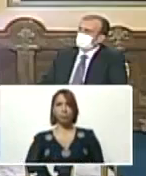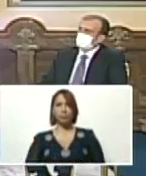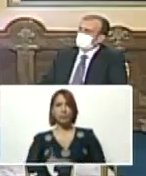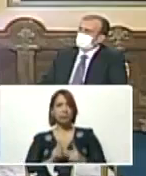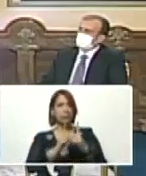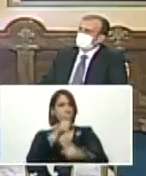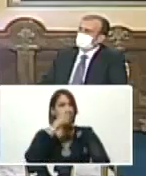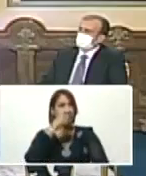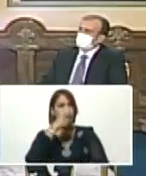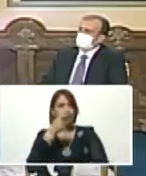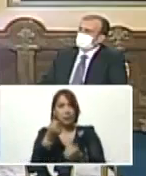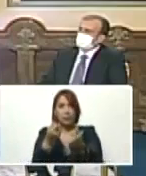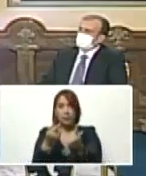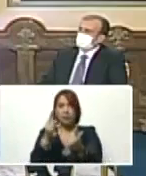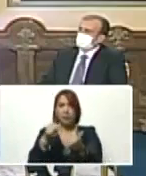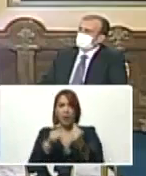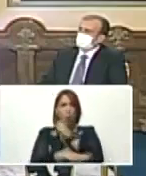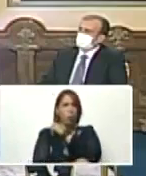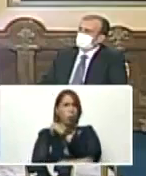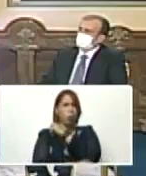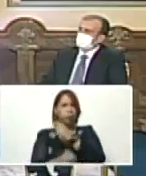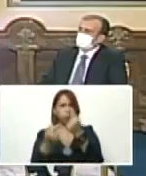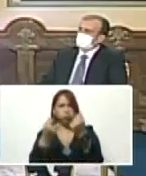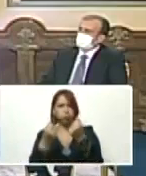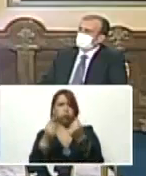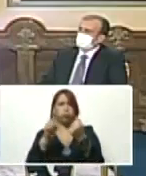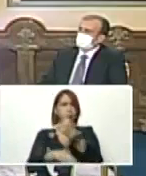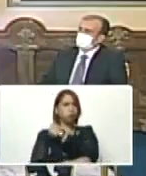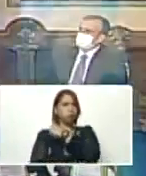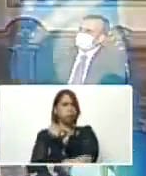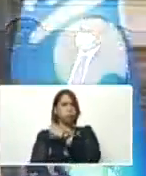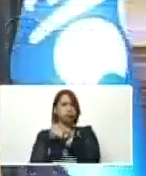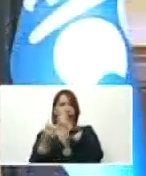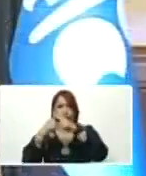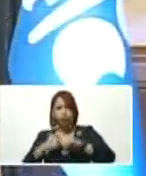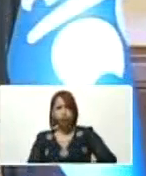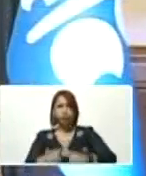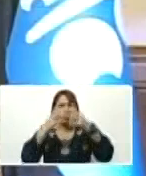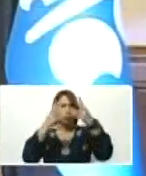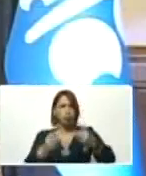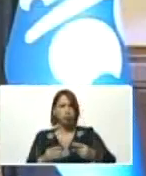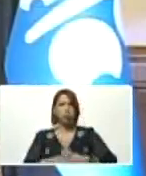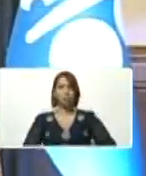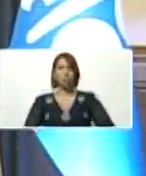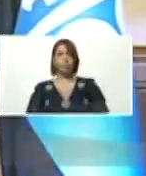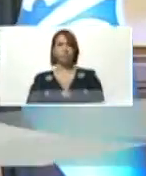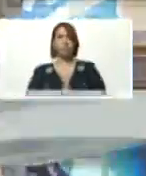persecución financiera, robo de activos, robo de cuentas.